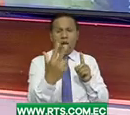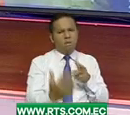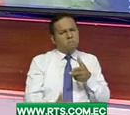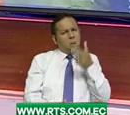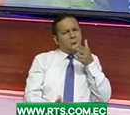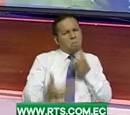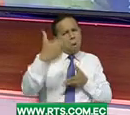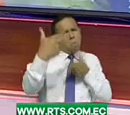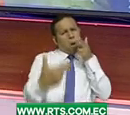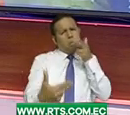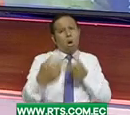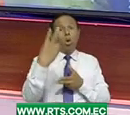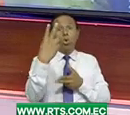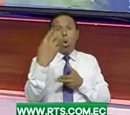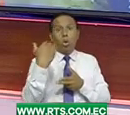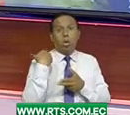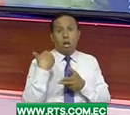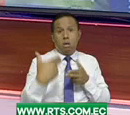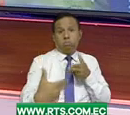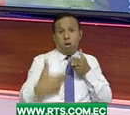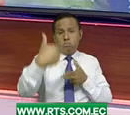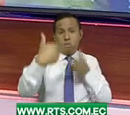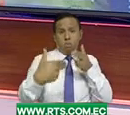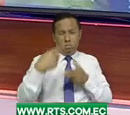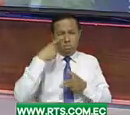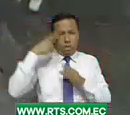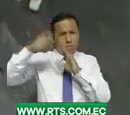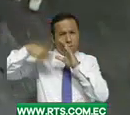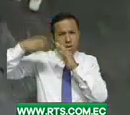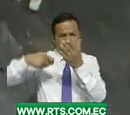armados. Todo fue captado en video.